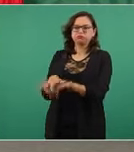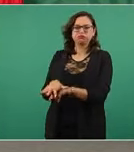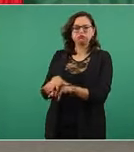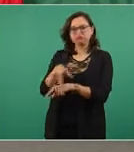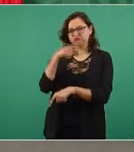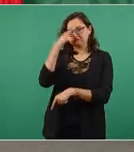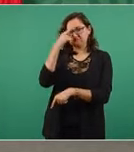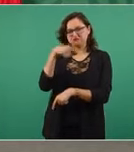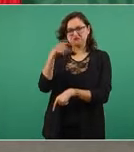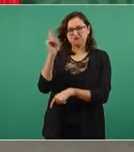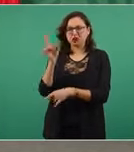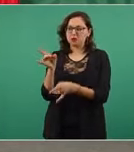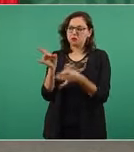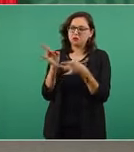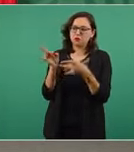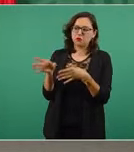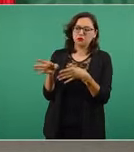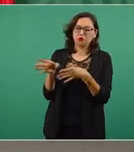la represión